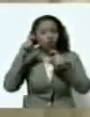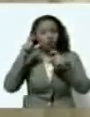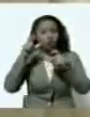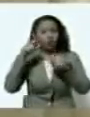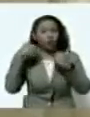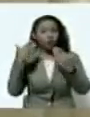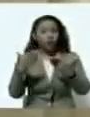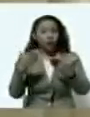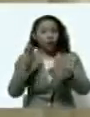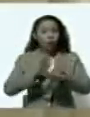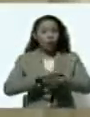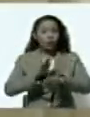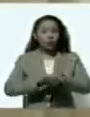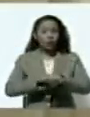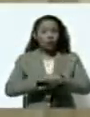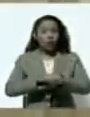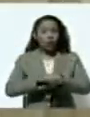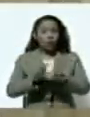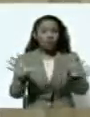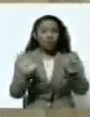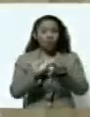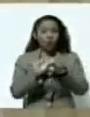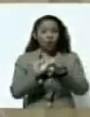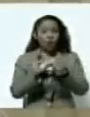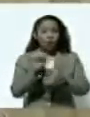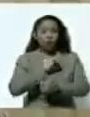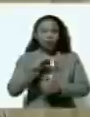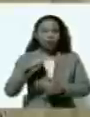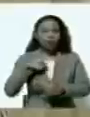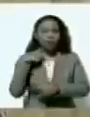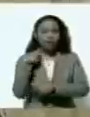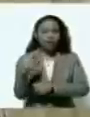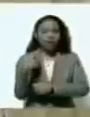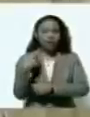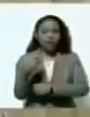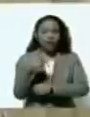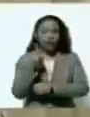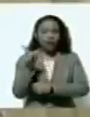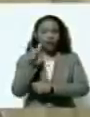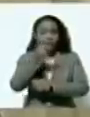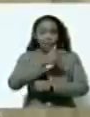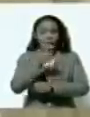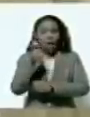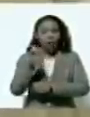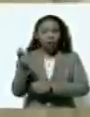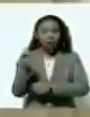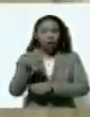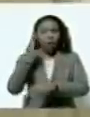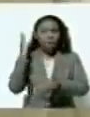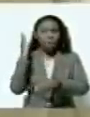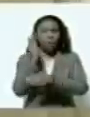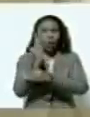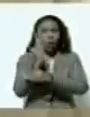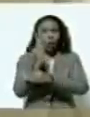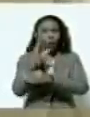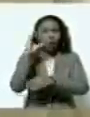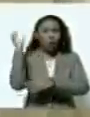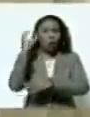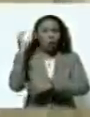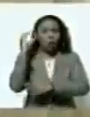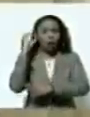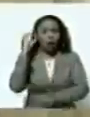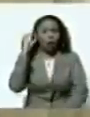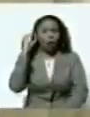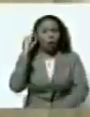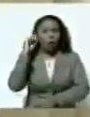de lo que ha sido la vinculación personal y financiera de este ciudadano aprehendido en Colombia con Juan